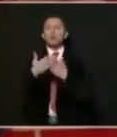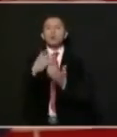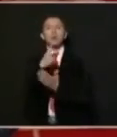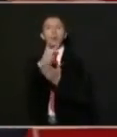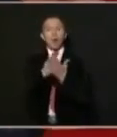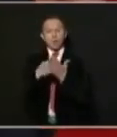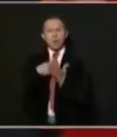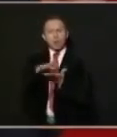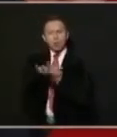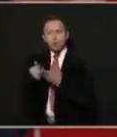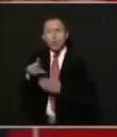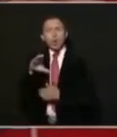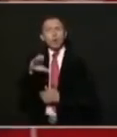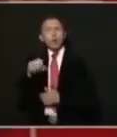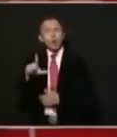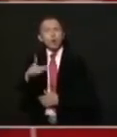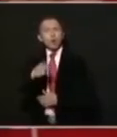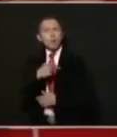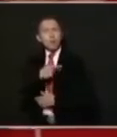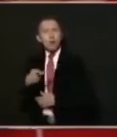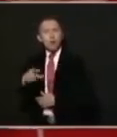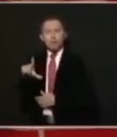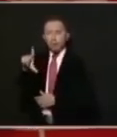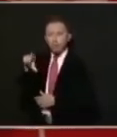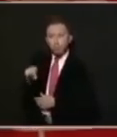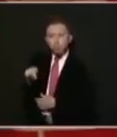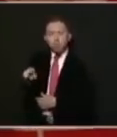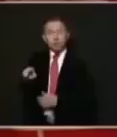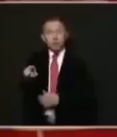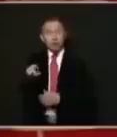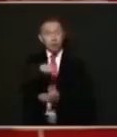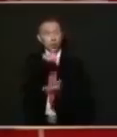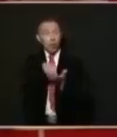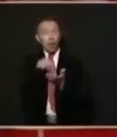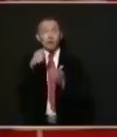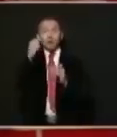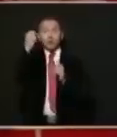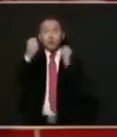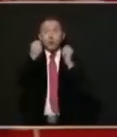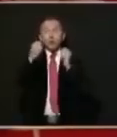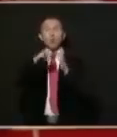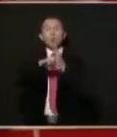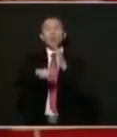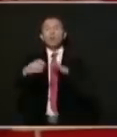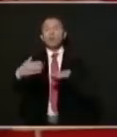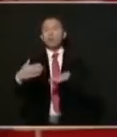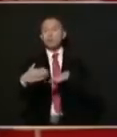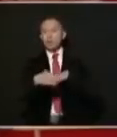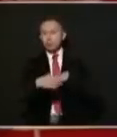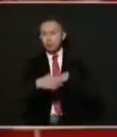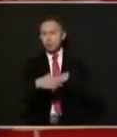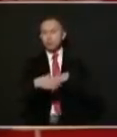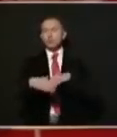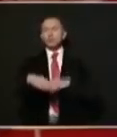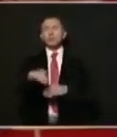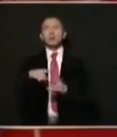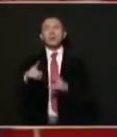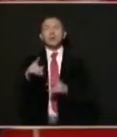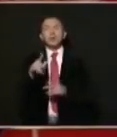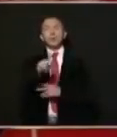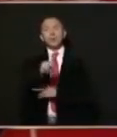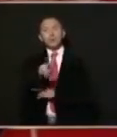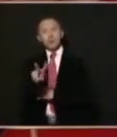colonias marginadas de centros turísticos como Los Cabos, Puerto Vallarta, Bahía